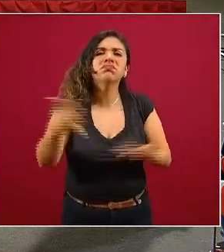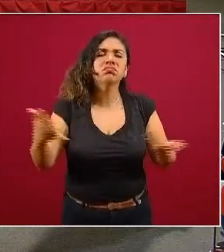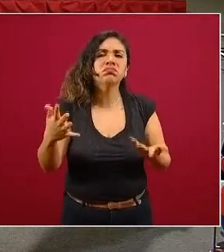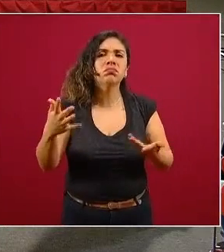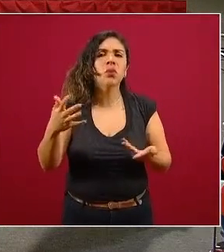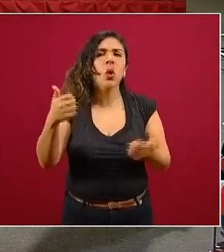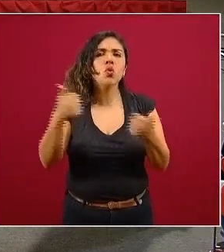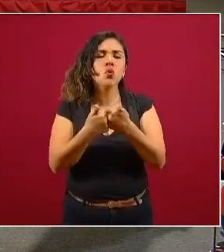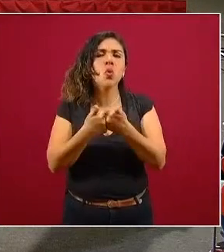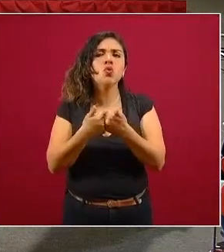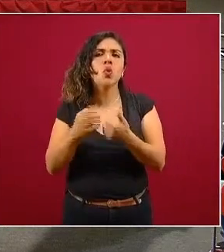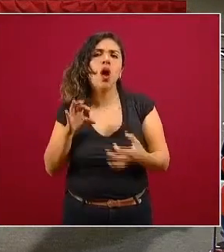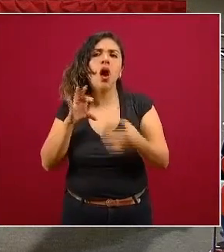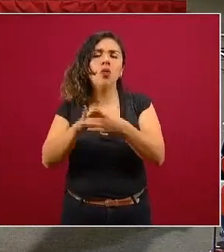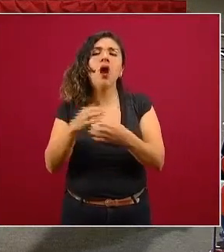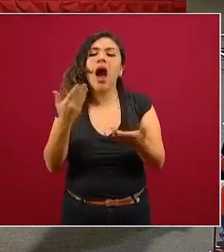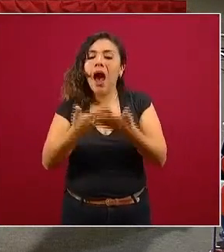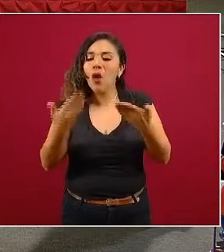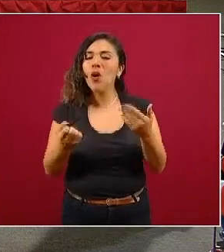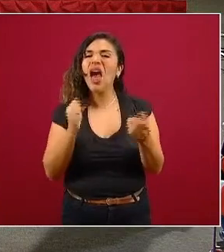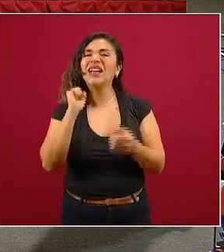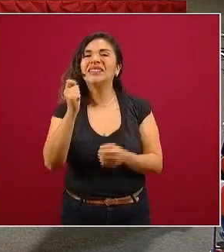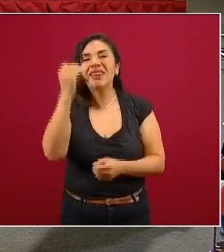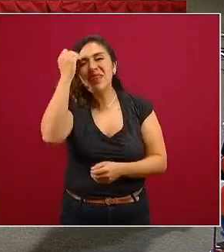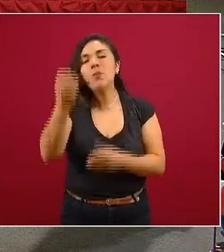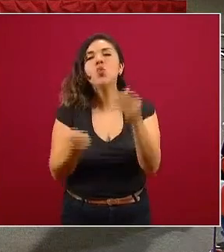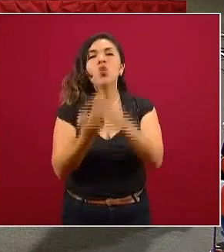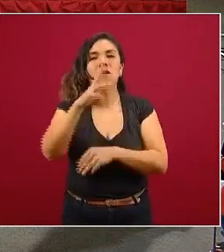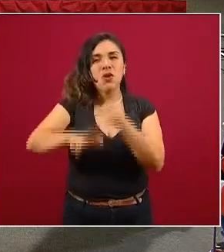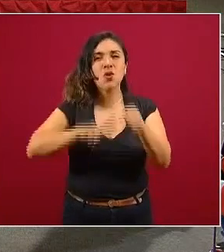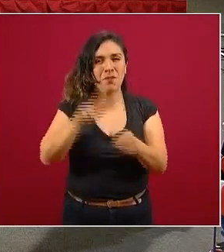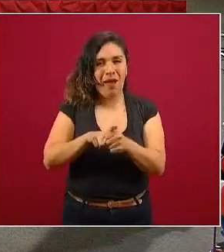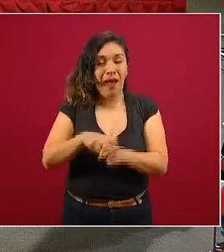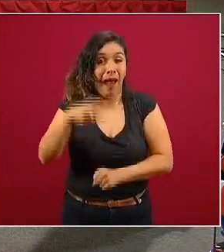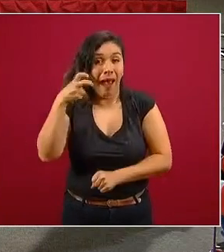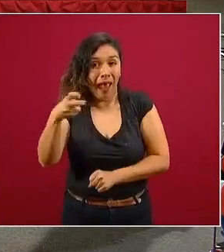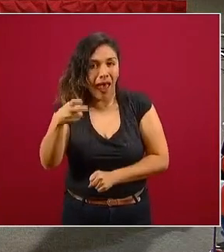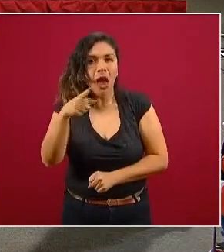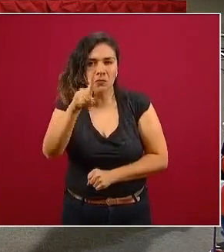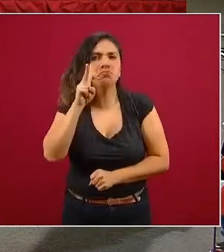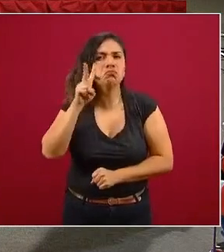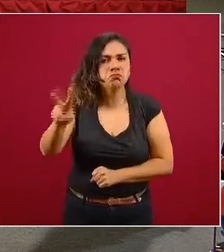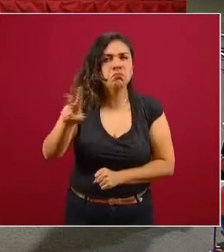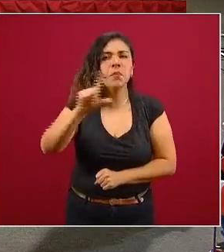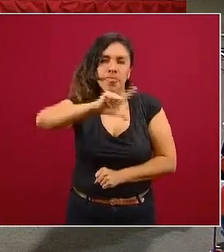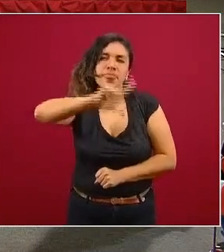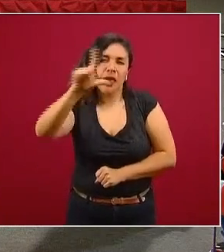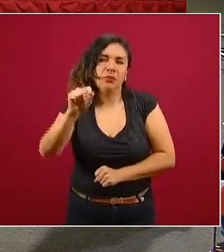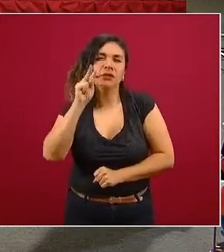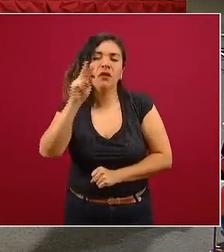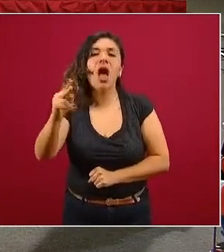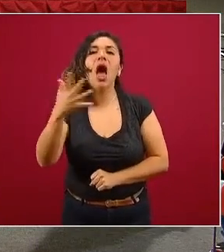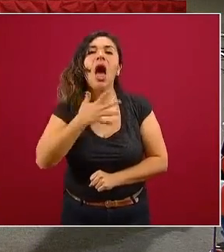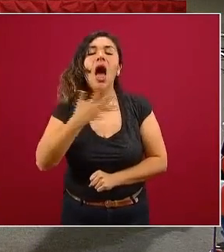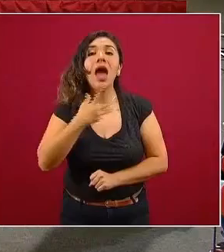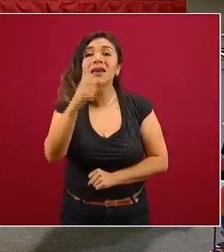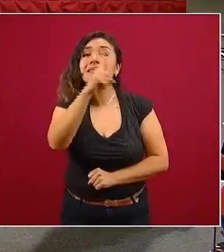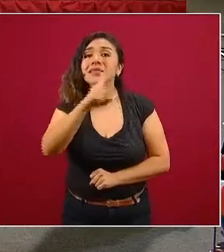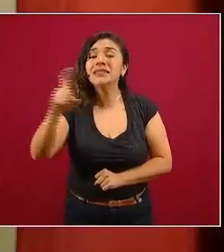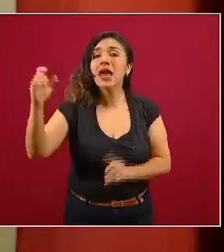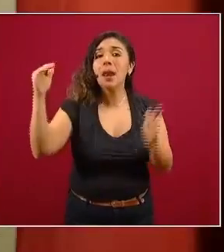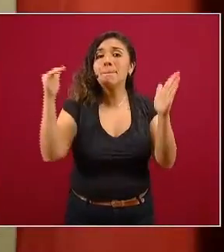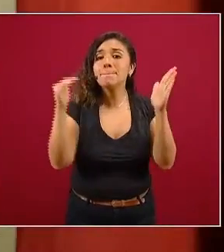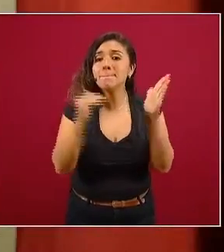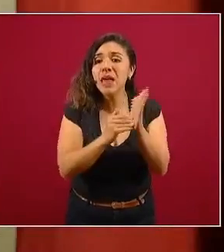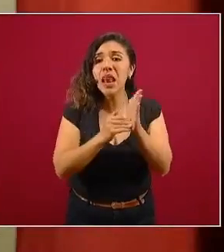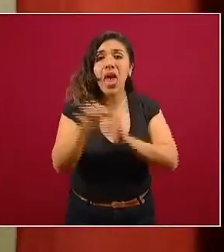de la plataforma de la nueva normalidad. En esta plataforma, verán ustedes un poquito más adelante, tenemos